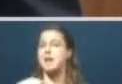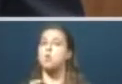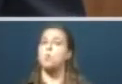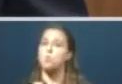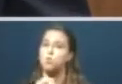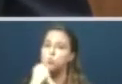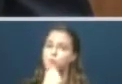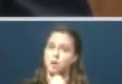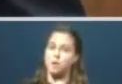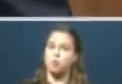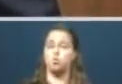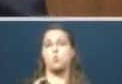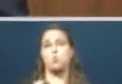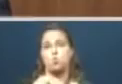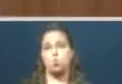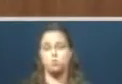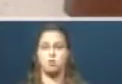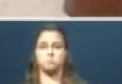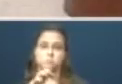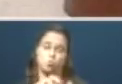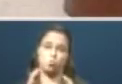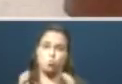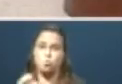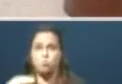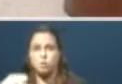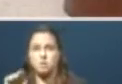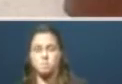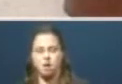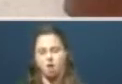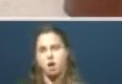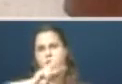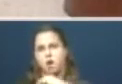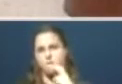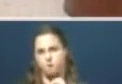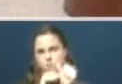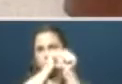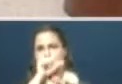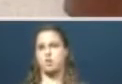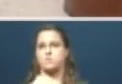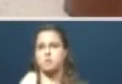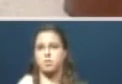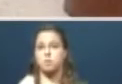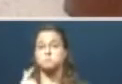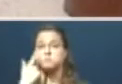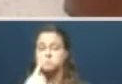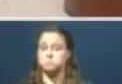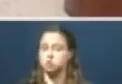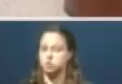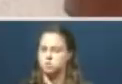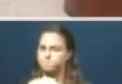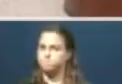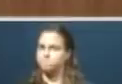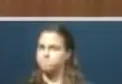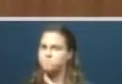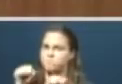junta grupos parlamentarios creado cara a la reforma del modelo y seguir defendiendo con firmeza que las